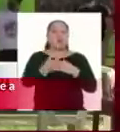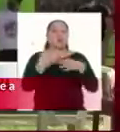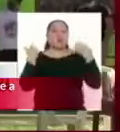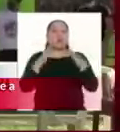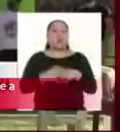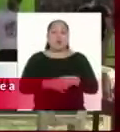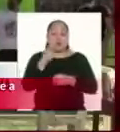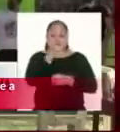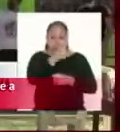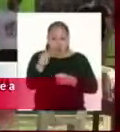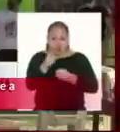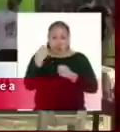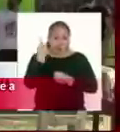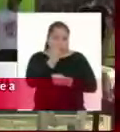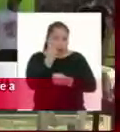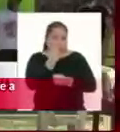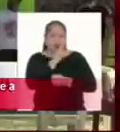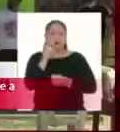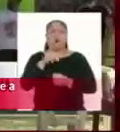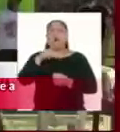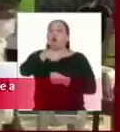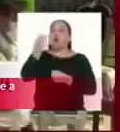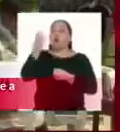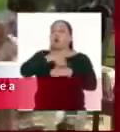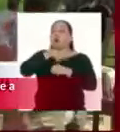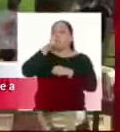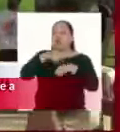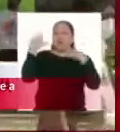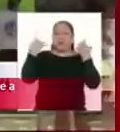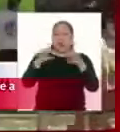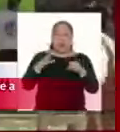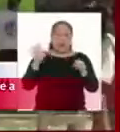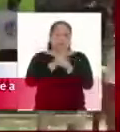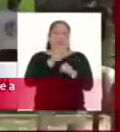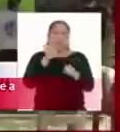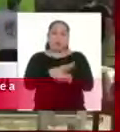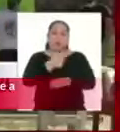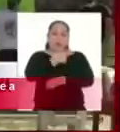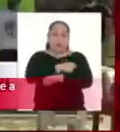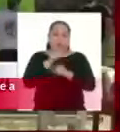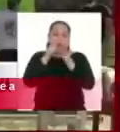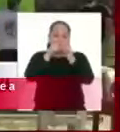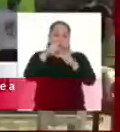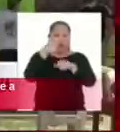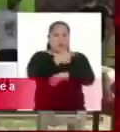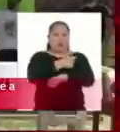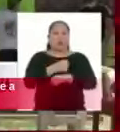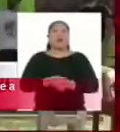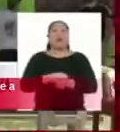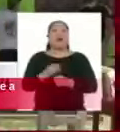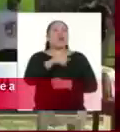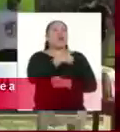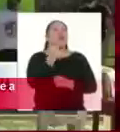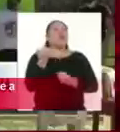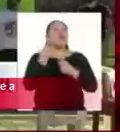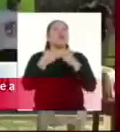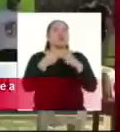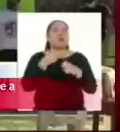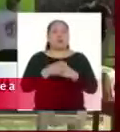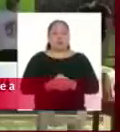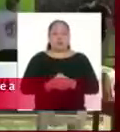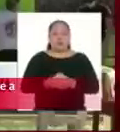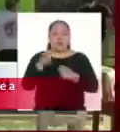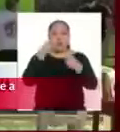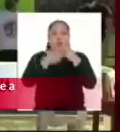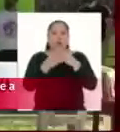próximamente tendrán no solo ustedes, sino otras regiones, suficientes vacunas para ir descendiendo. Pero hay otro problema.